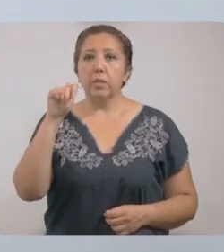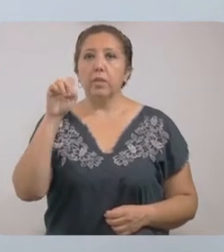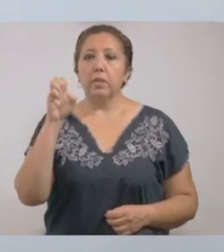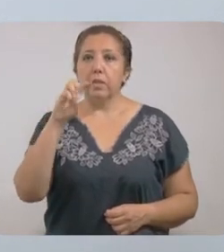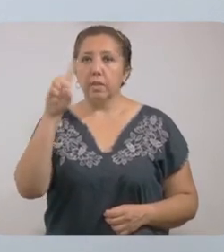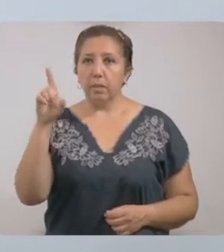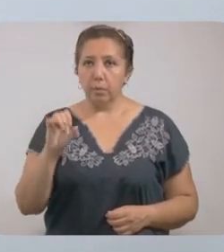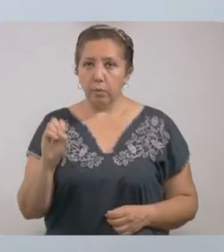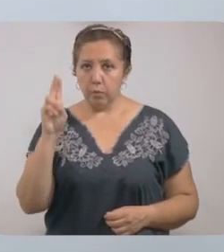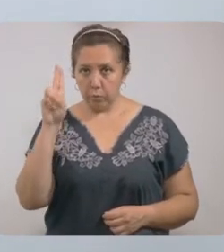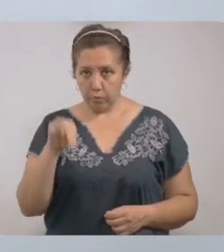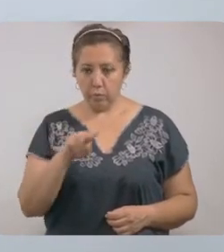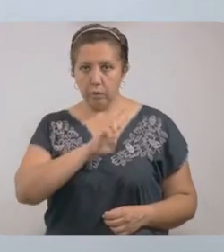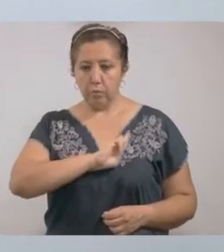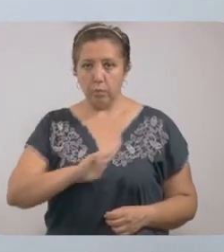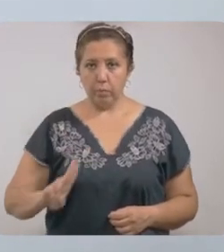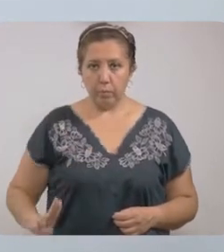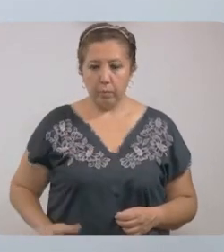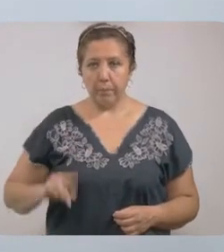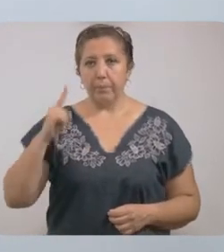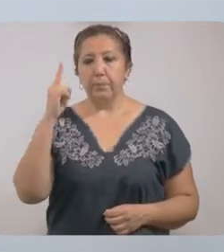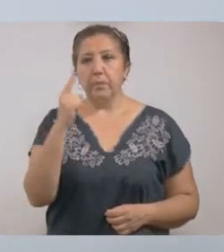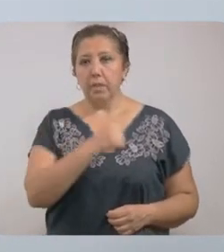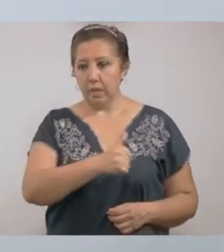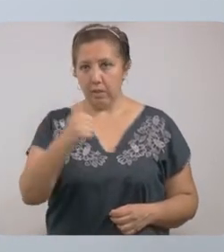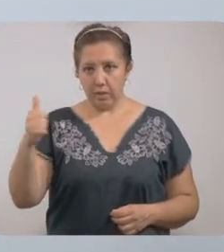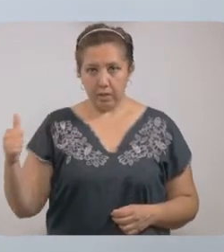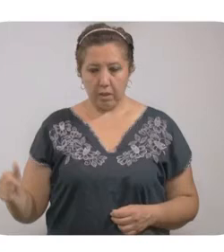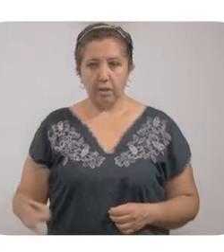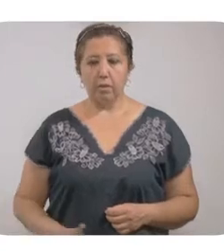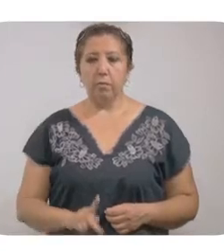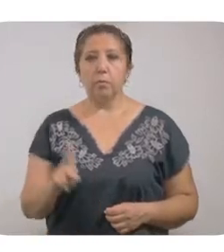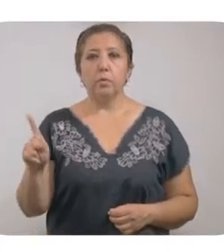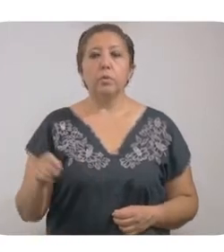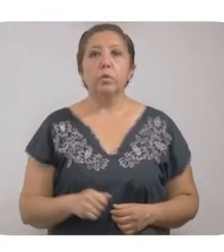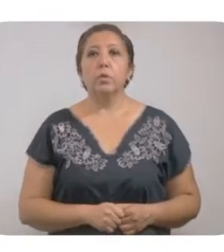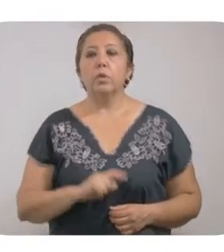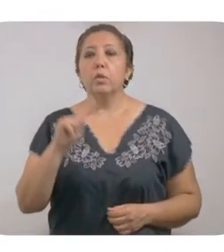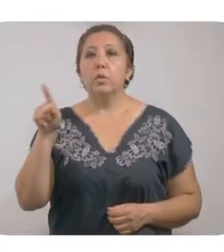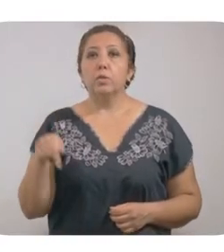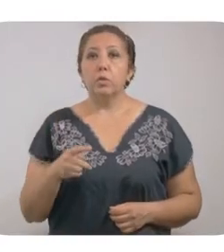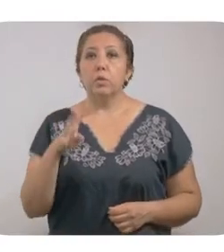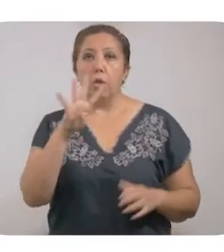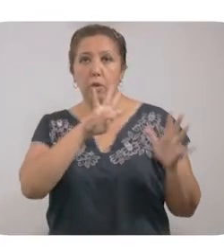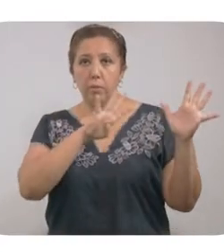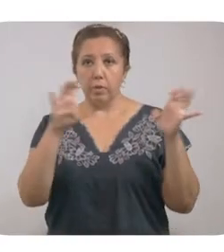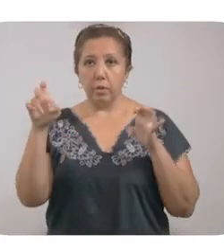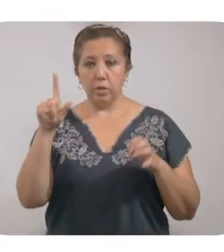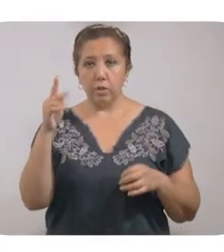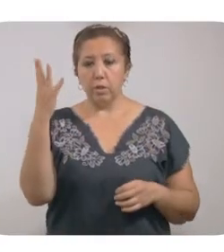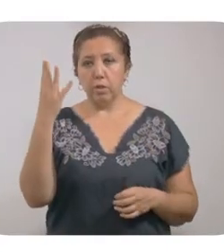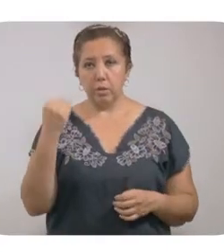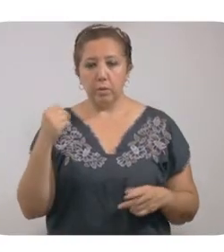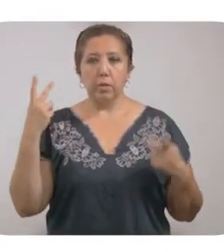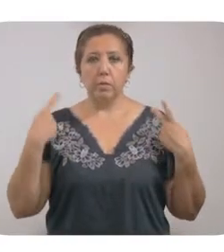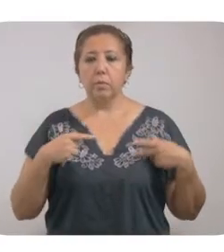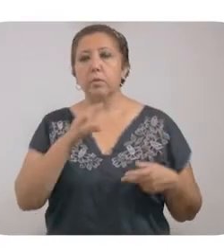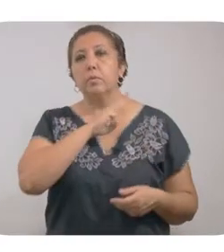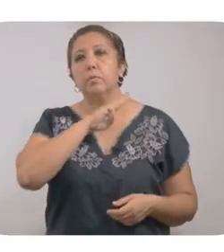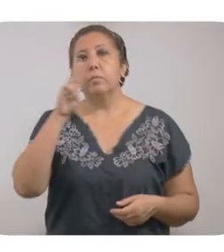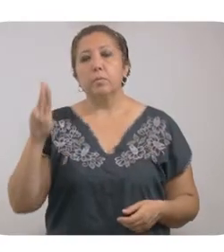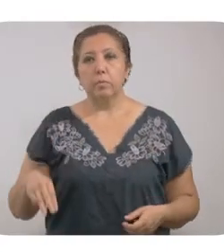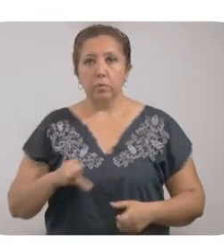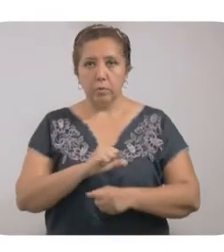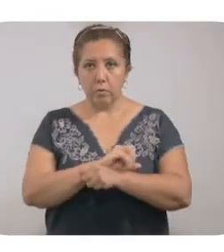Temozón, Chixcacalpul y Umam, uno en cada municipio. En total, son 979 las personas fallecidas a causa